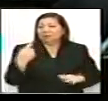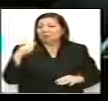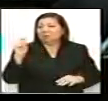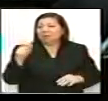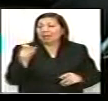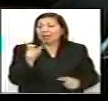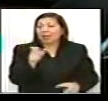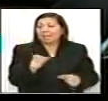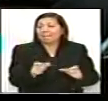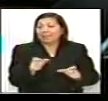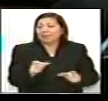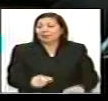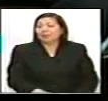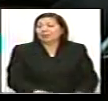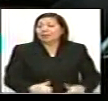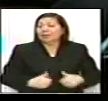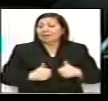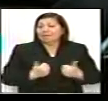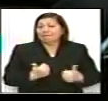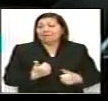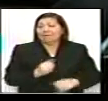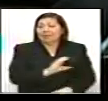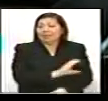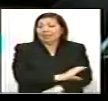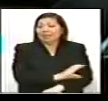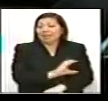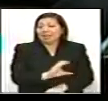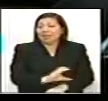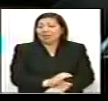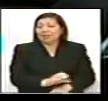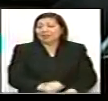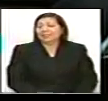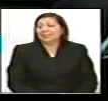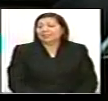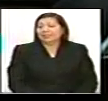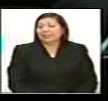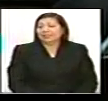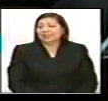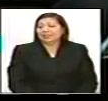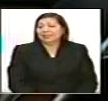la población nacional vive en la región de la costa,